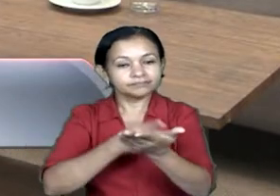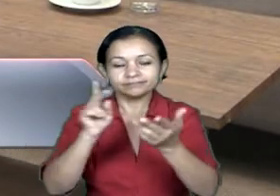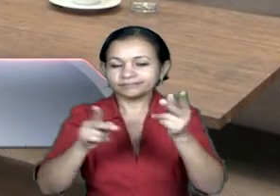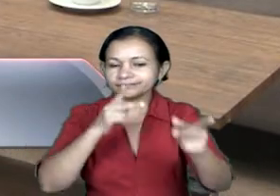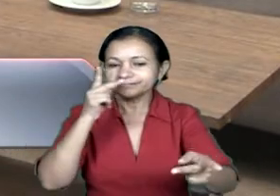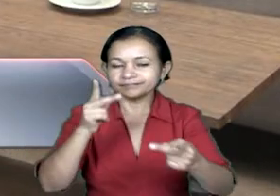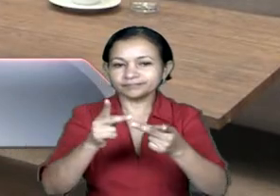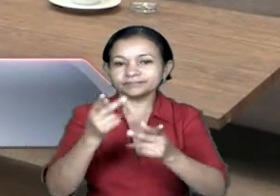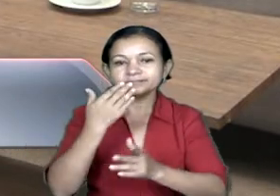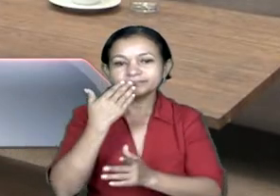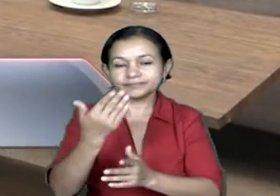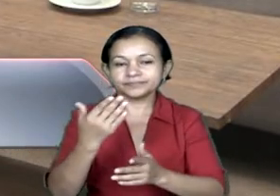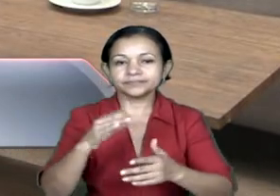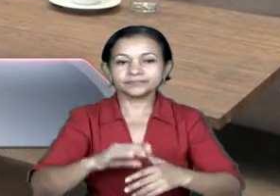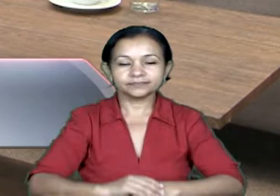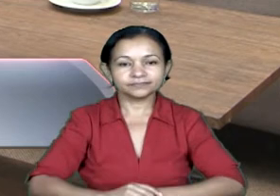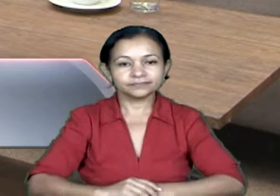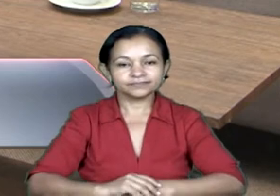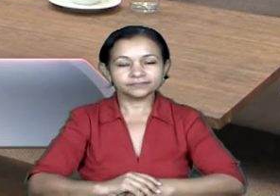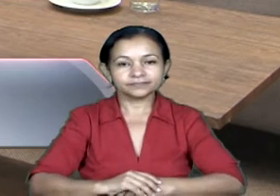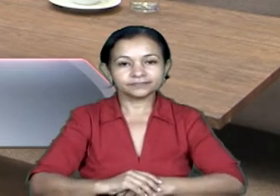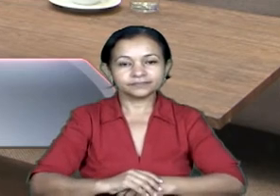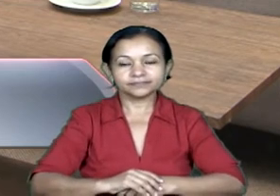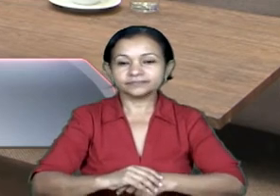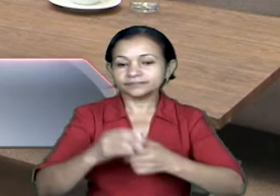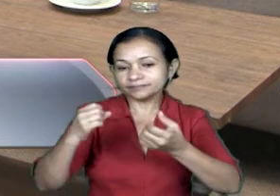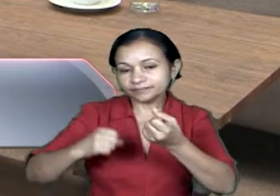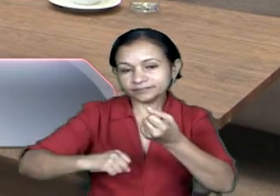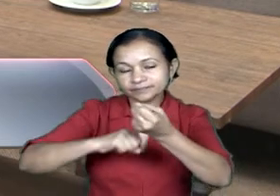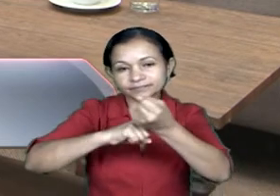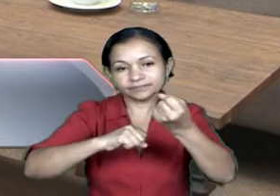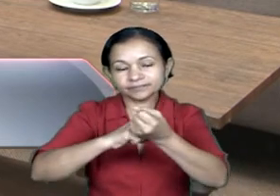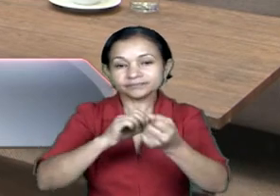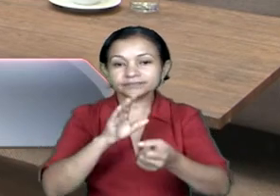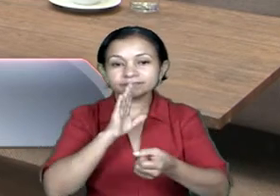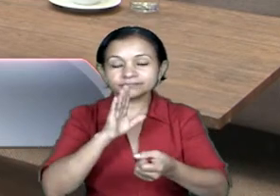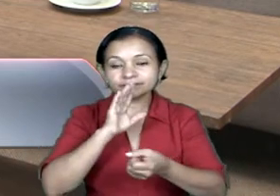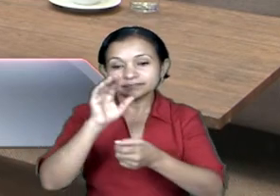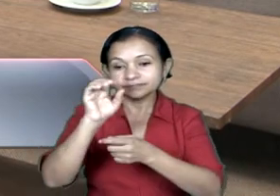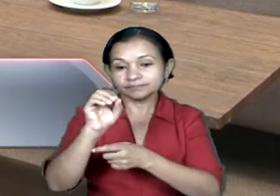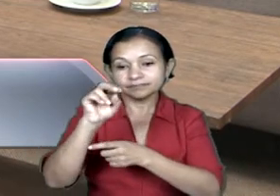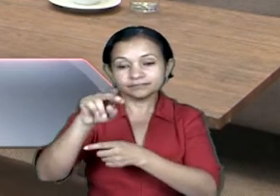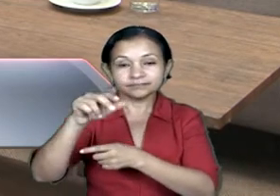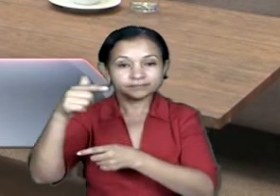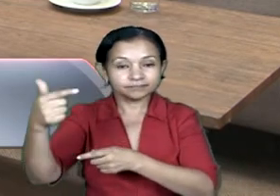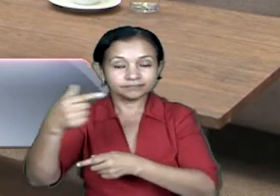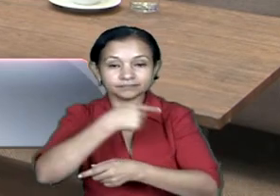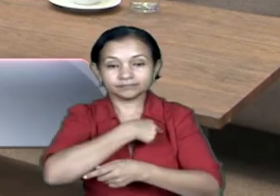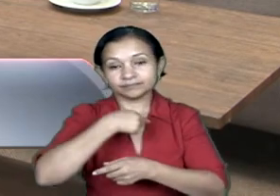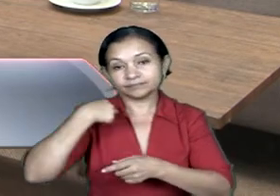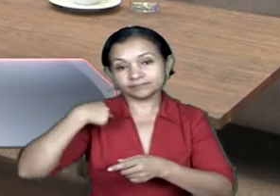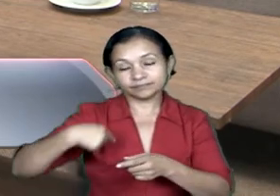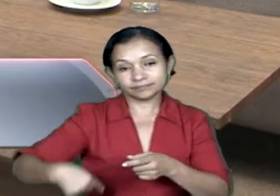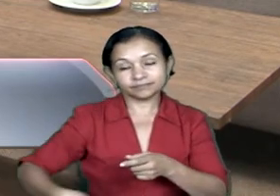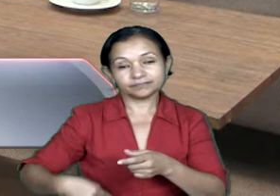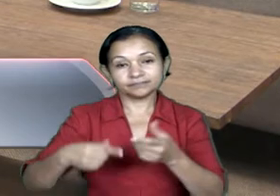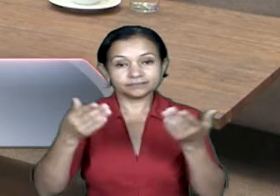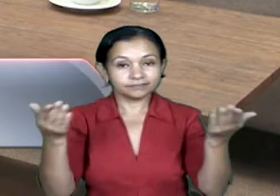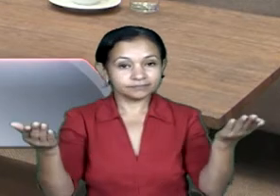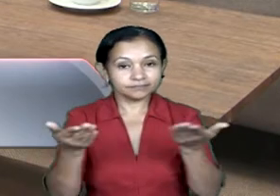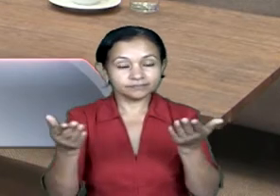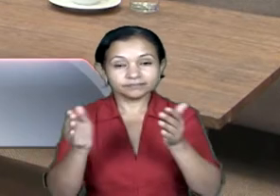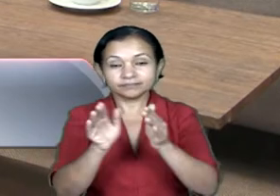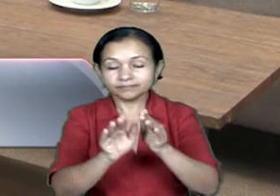excelentes. Hablando de cooperación de parte de ONG de Taiwán, ¿no? El proceso de intercambio que se está. Lo